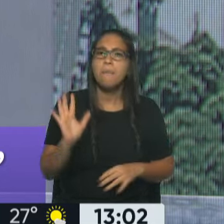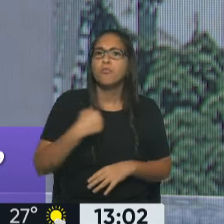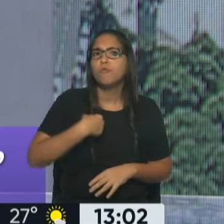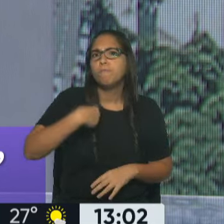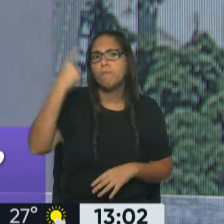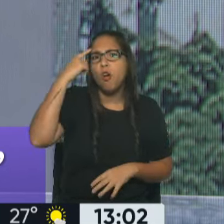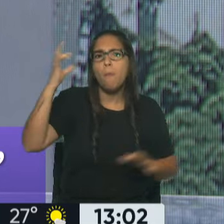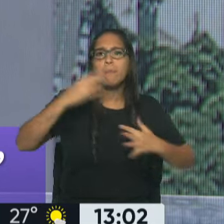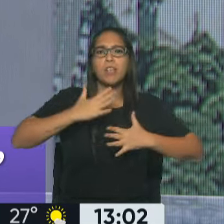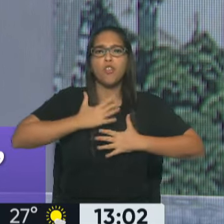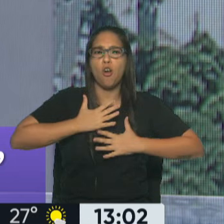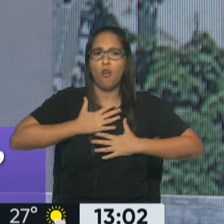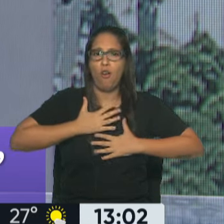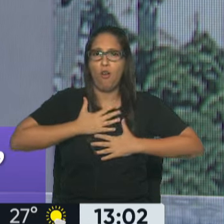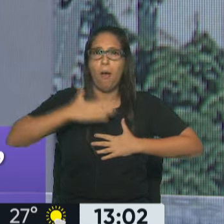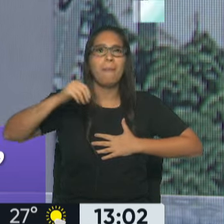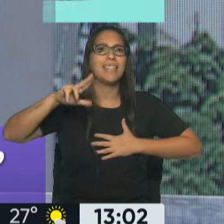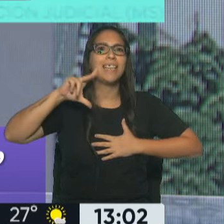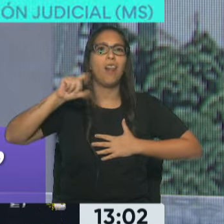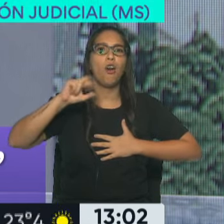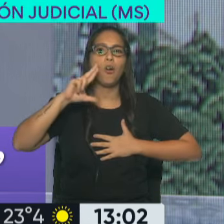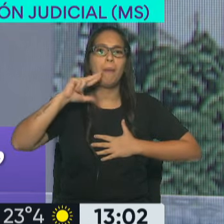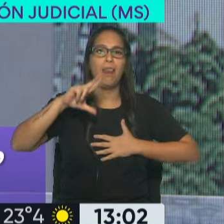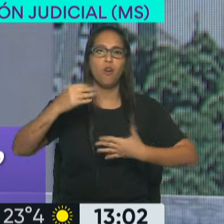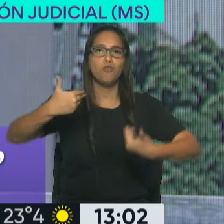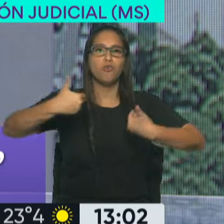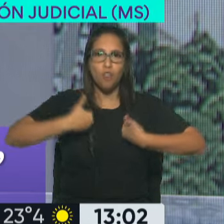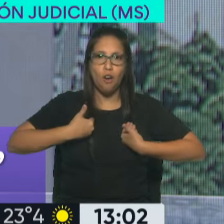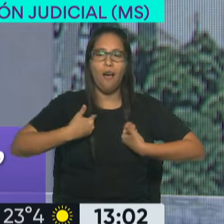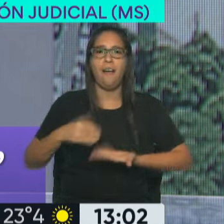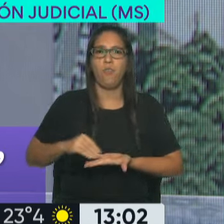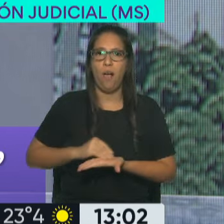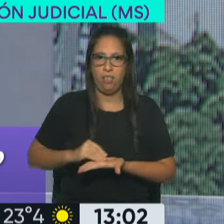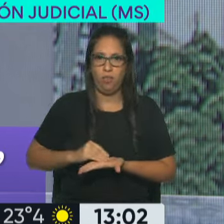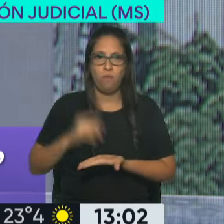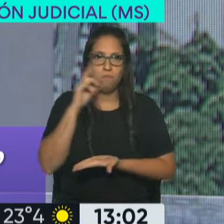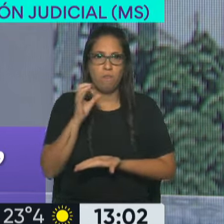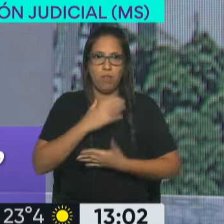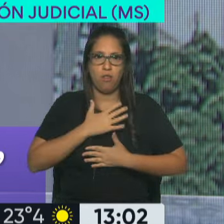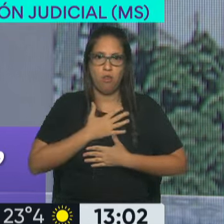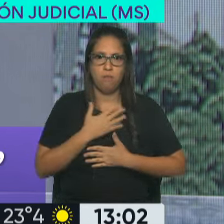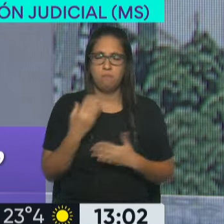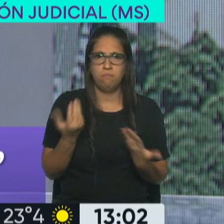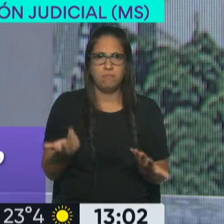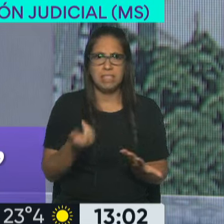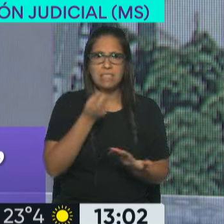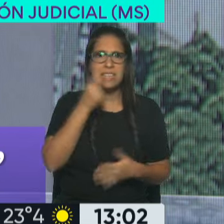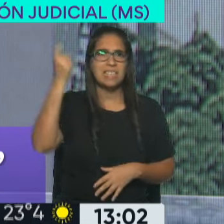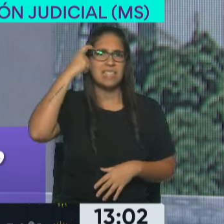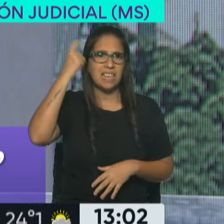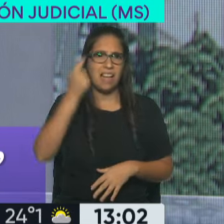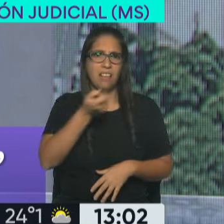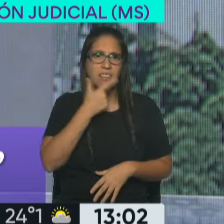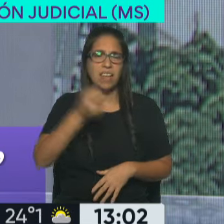¿no? Marcelo Romero, ¿no? Esto no es la voz del ministerio. Marcelo Romero, abogado. ¿Por qué con los avances de la psiquiatría, de